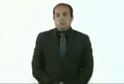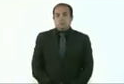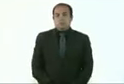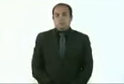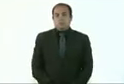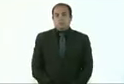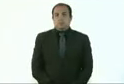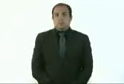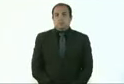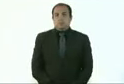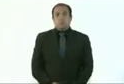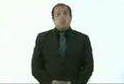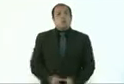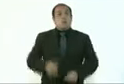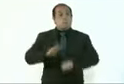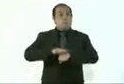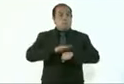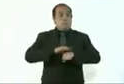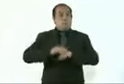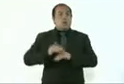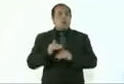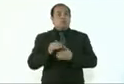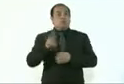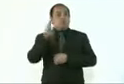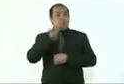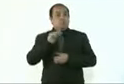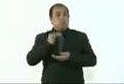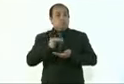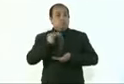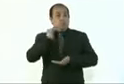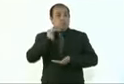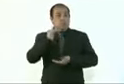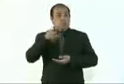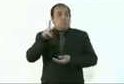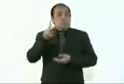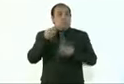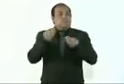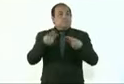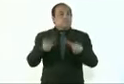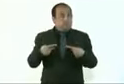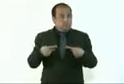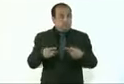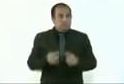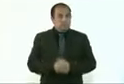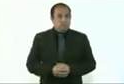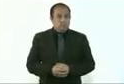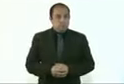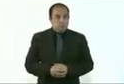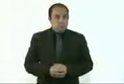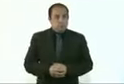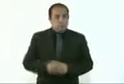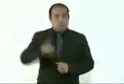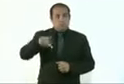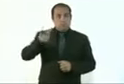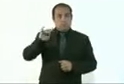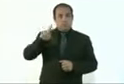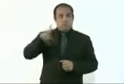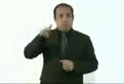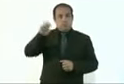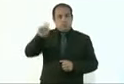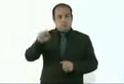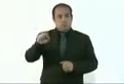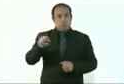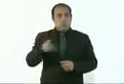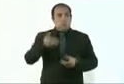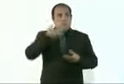Hemos aumentado el número de pruebas, pero aún así hay mucha gente que en los kioscos de salud